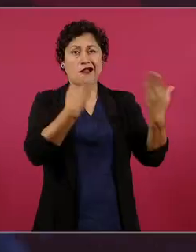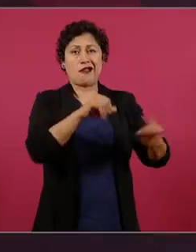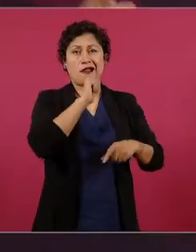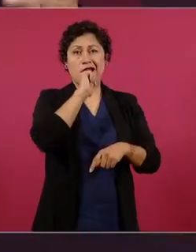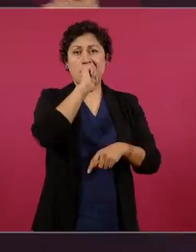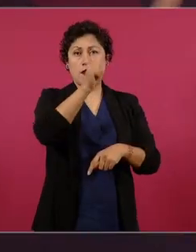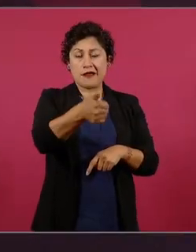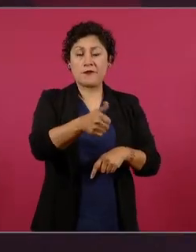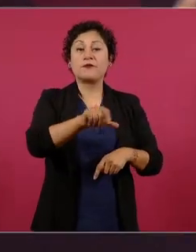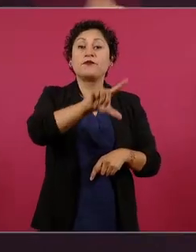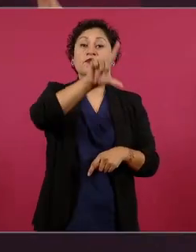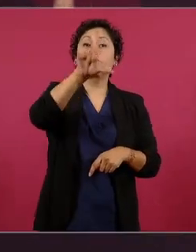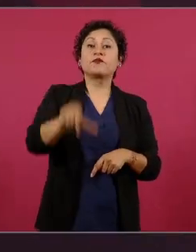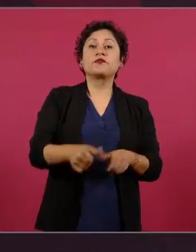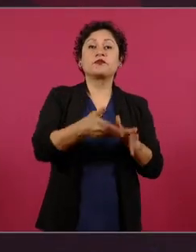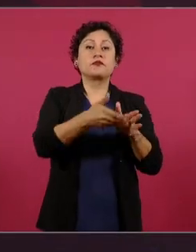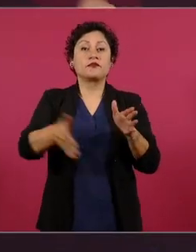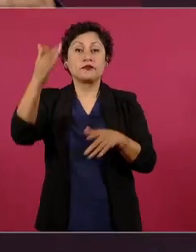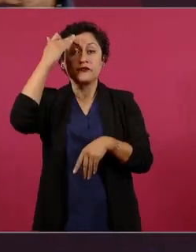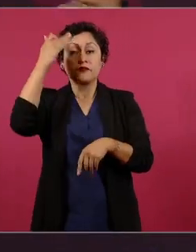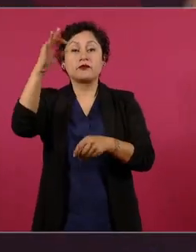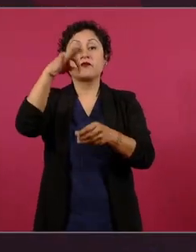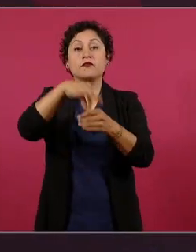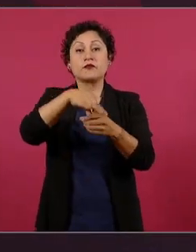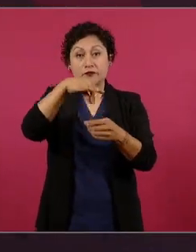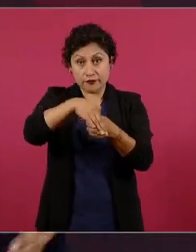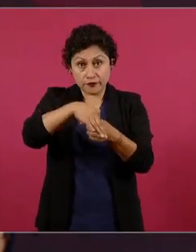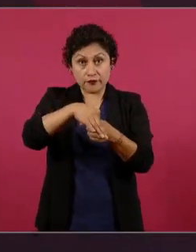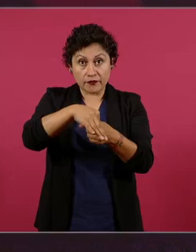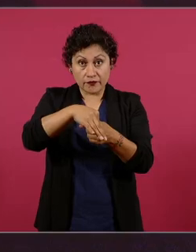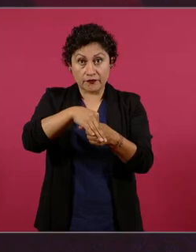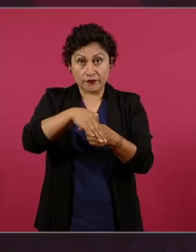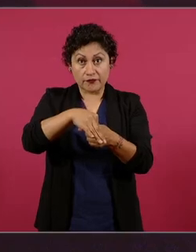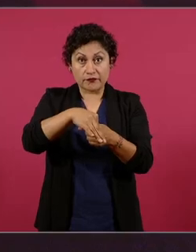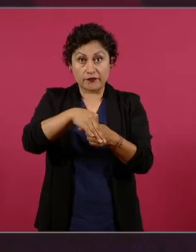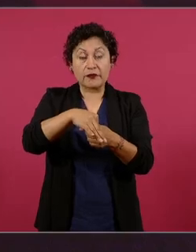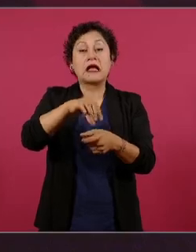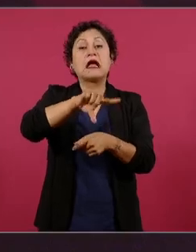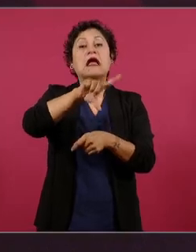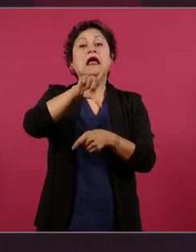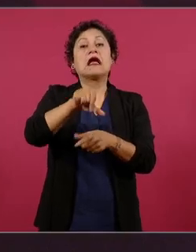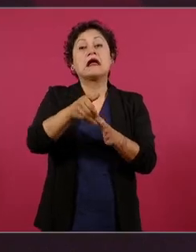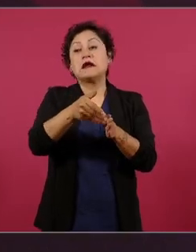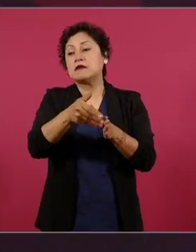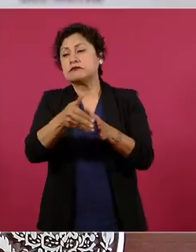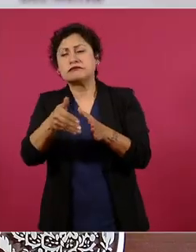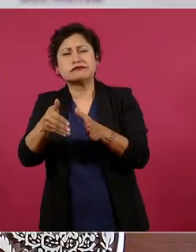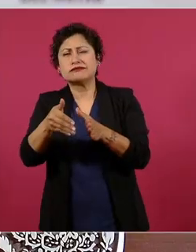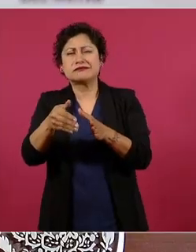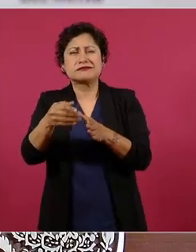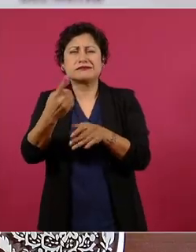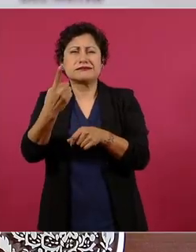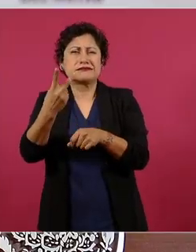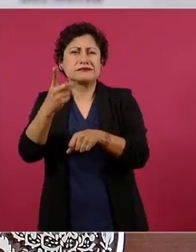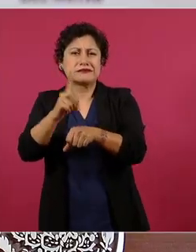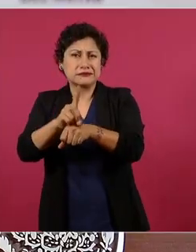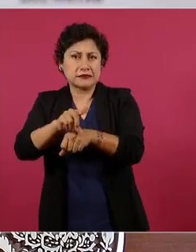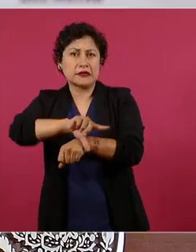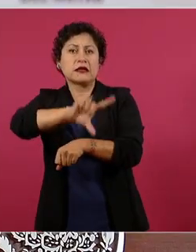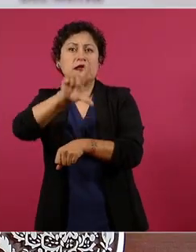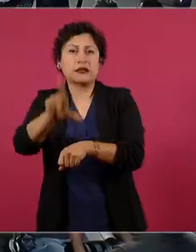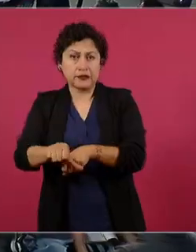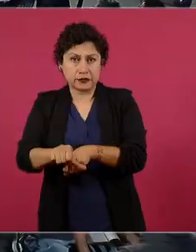y unos días después de que pasa la elección, el presidente del Partido